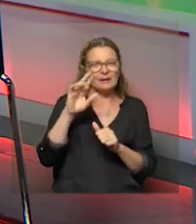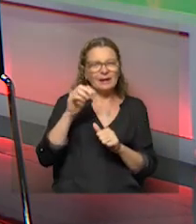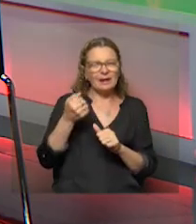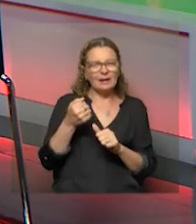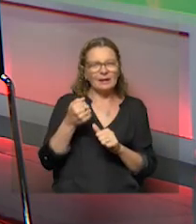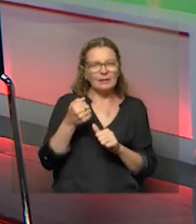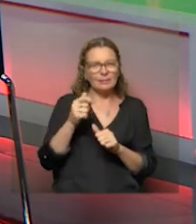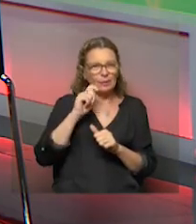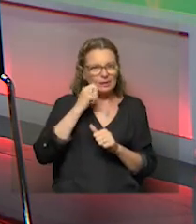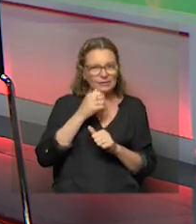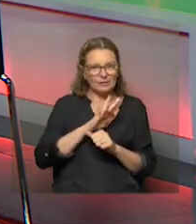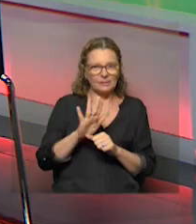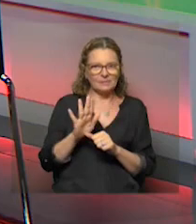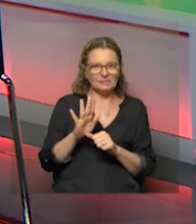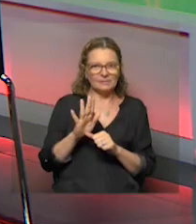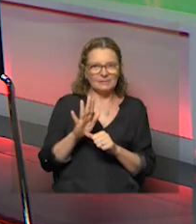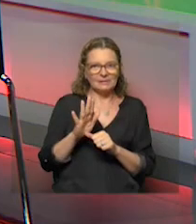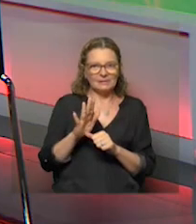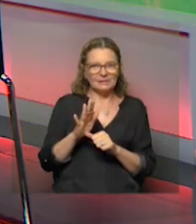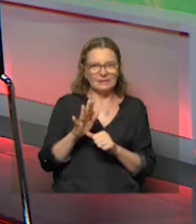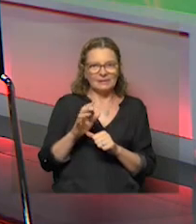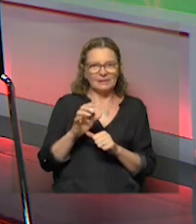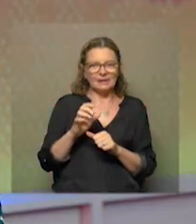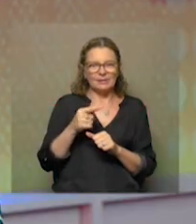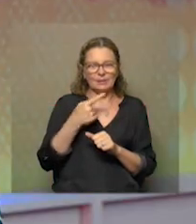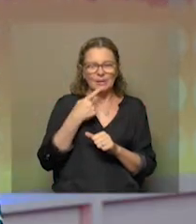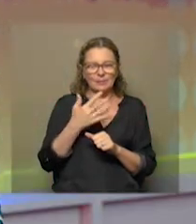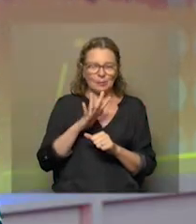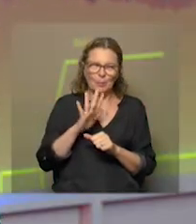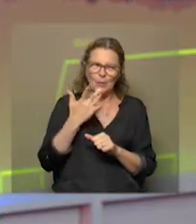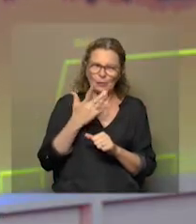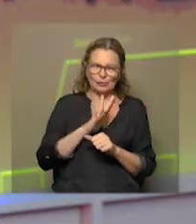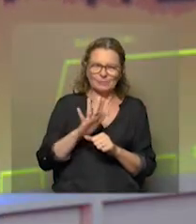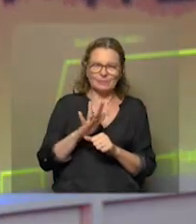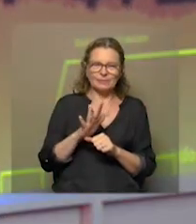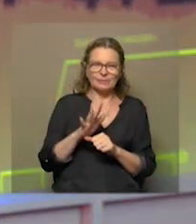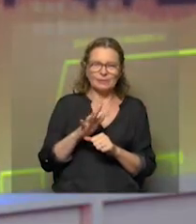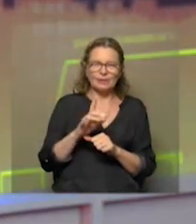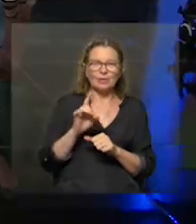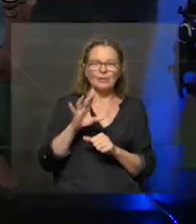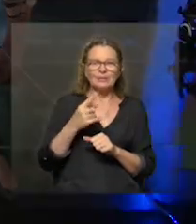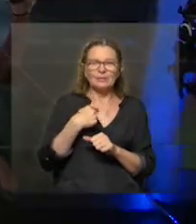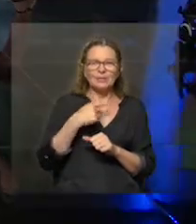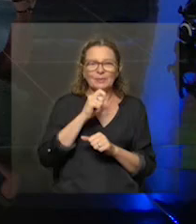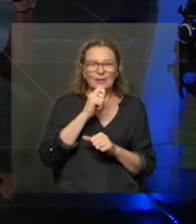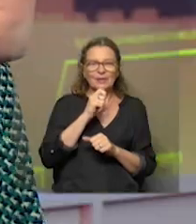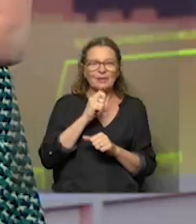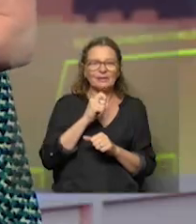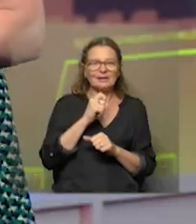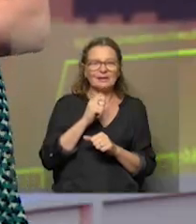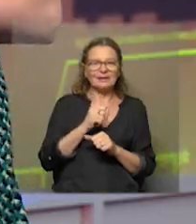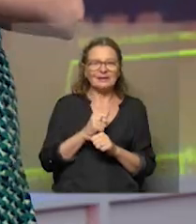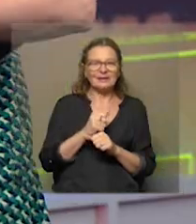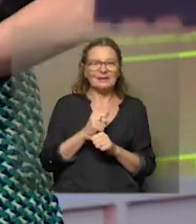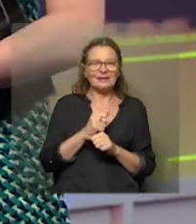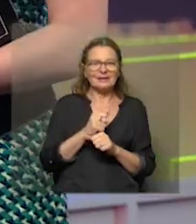que estuve más, o sea, tremenda energía. Creo que, perdón, Nes, solo vos tenés micrófono, me parece. Sí, tengo solo micrófono. Porque si no, tengo que usar